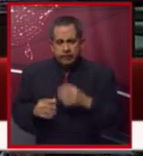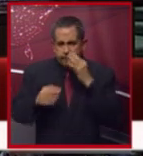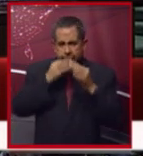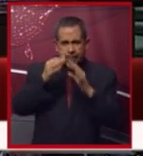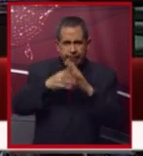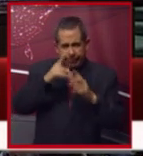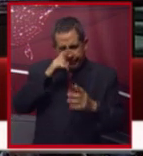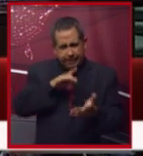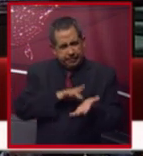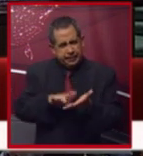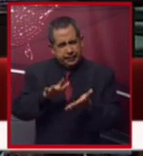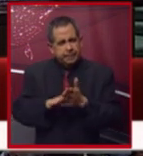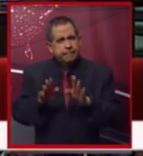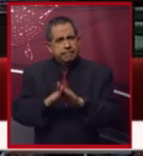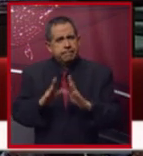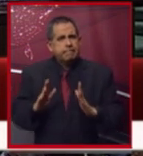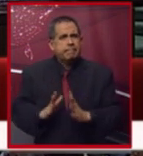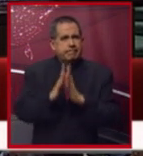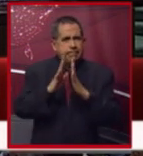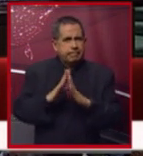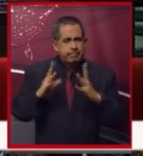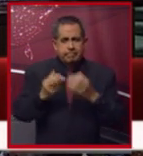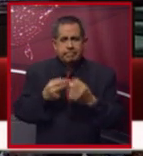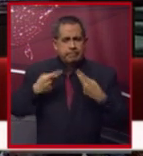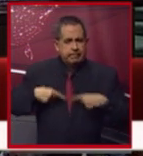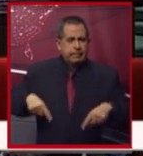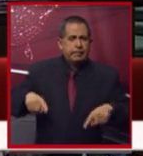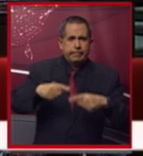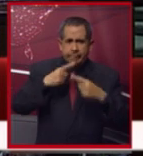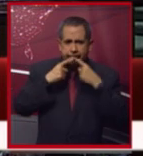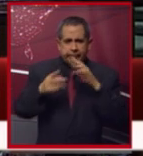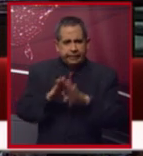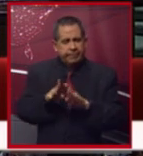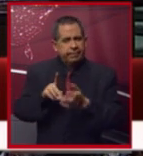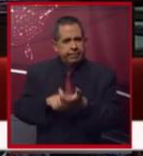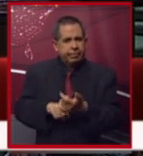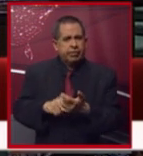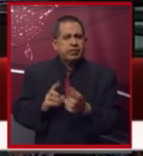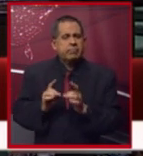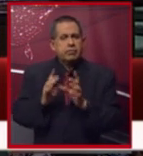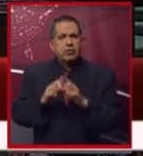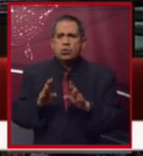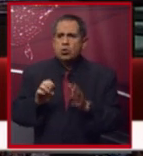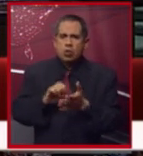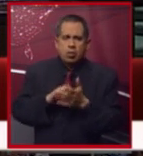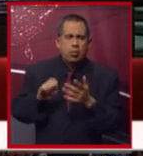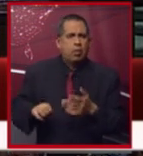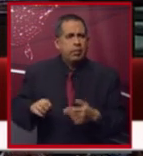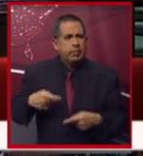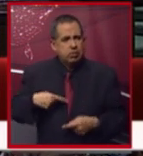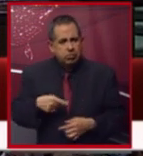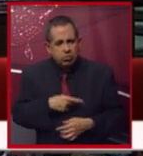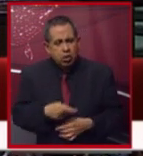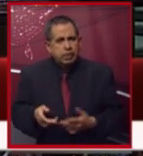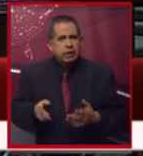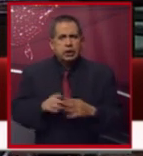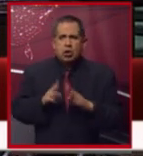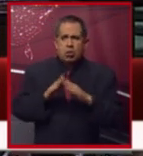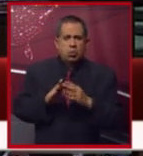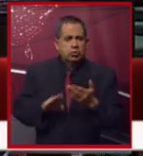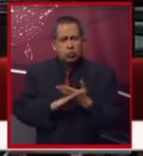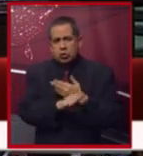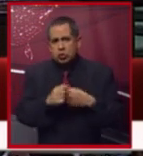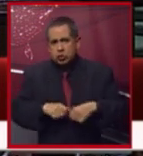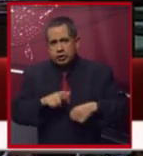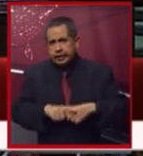para estimular la participación de la ciudadanía en la solución de problemáticas comunes tales como la pobreza, el hambre y la exclusión